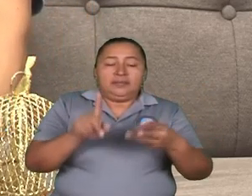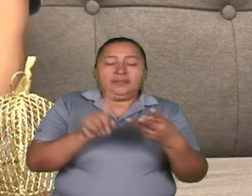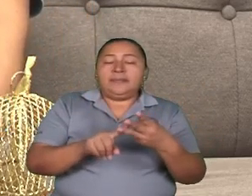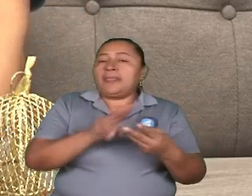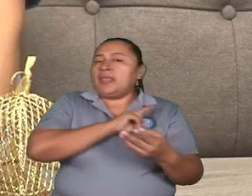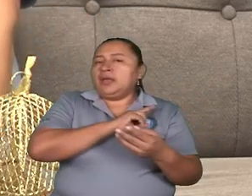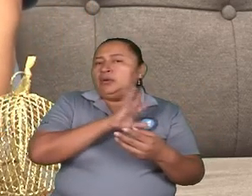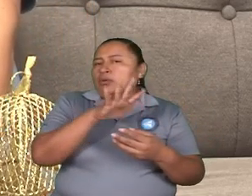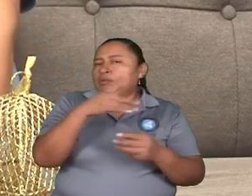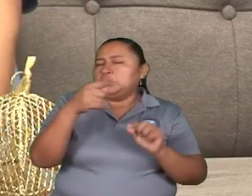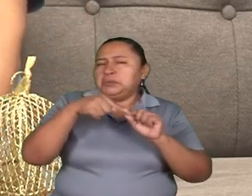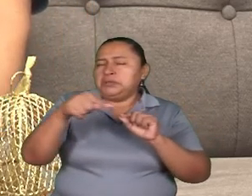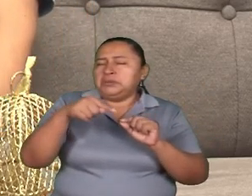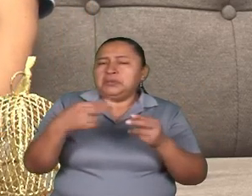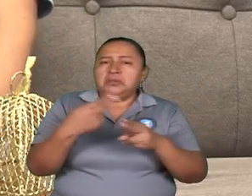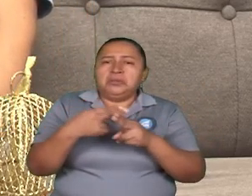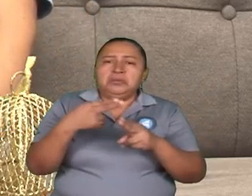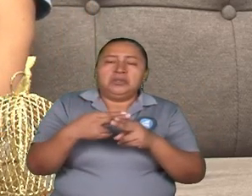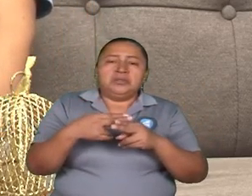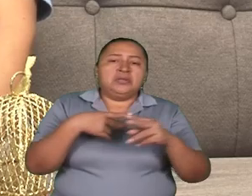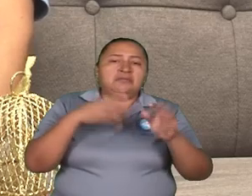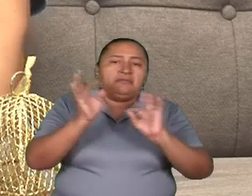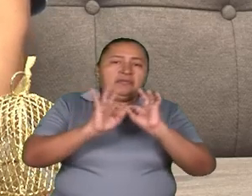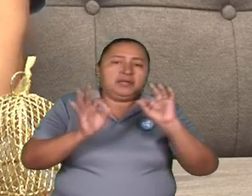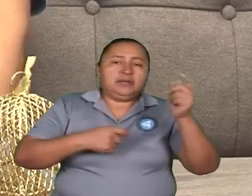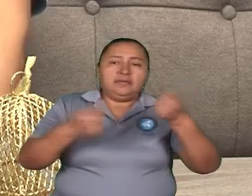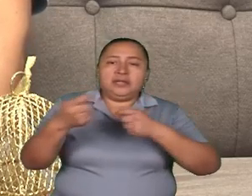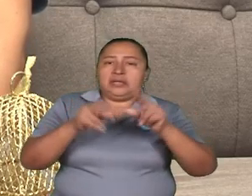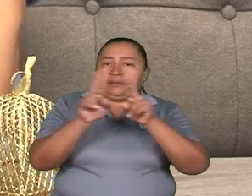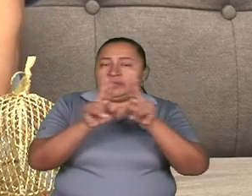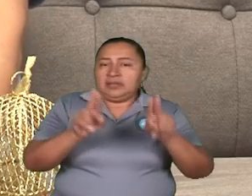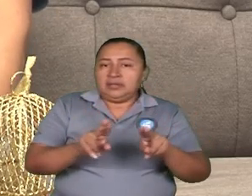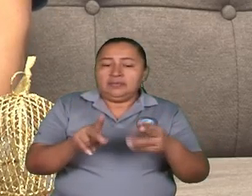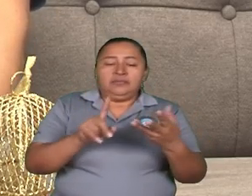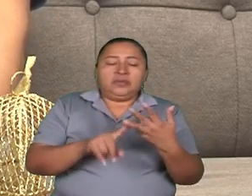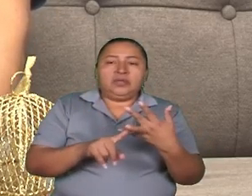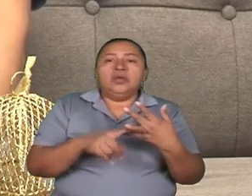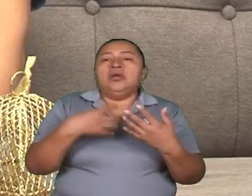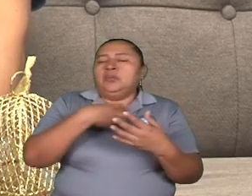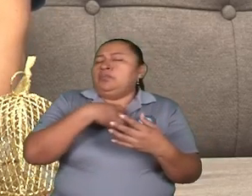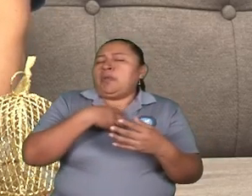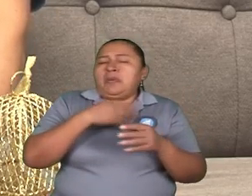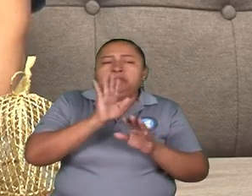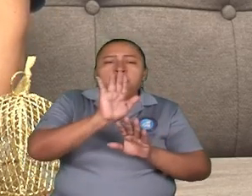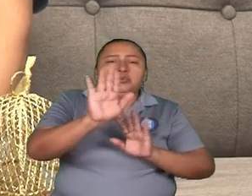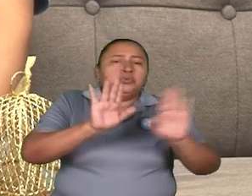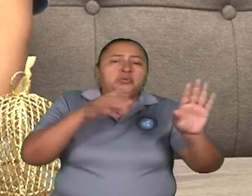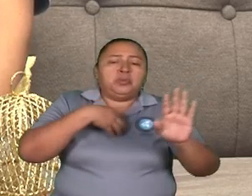nacional. Eso en todo el territorio nacional. Entonces, ahí donde están las alcaldías también